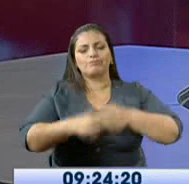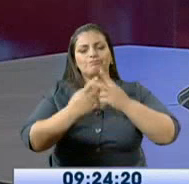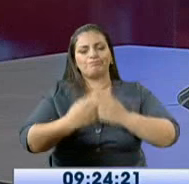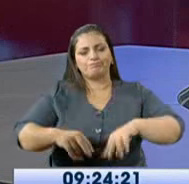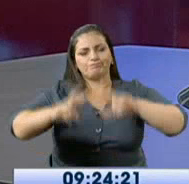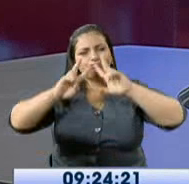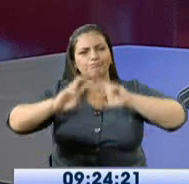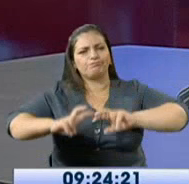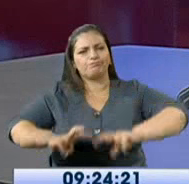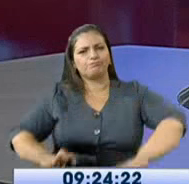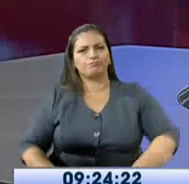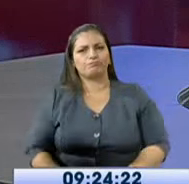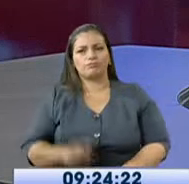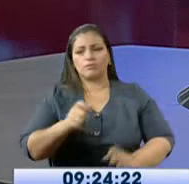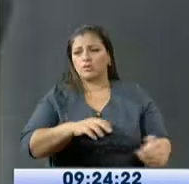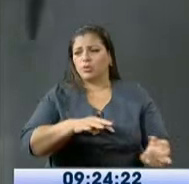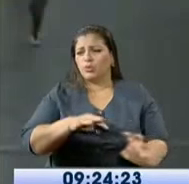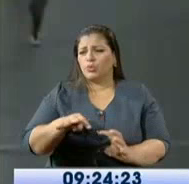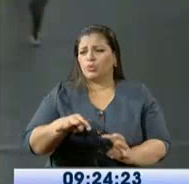sector.